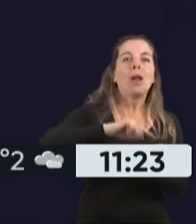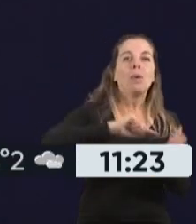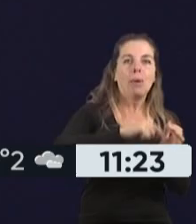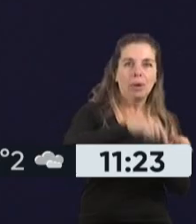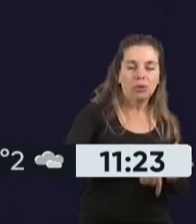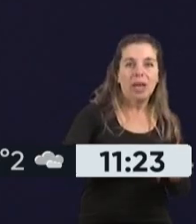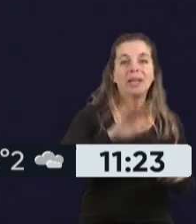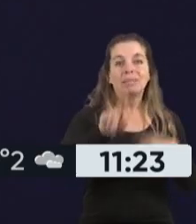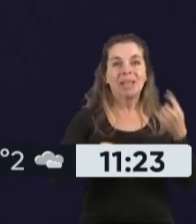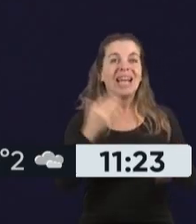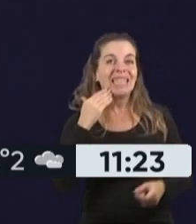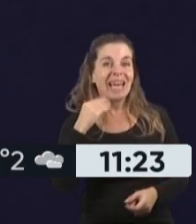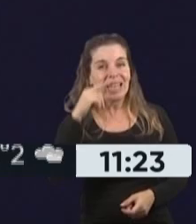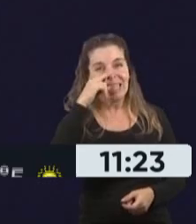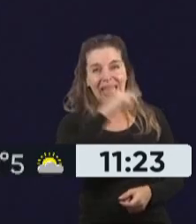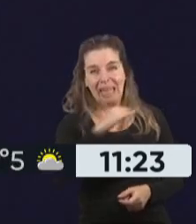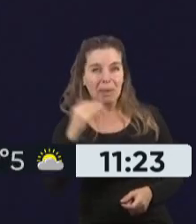va a